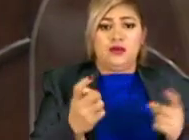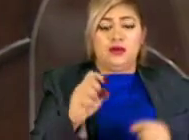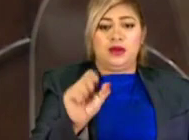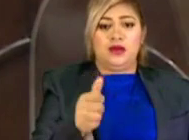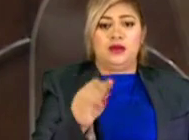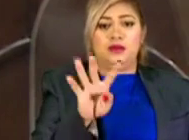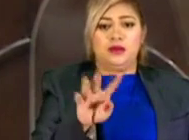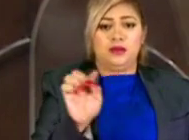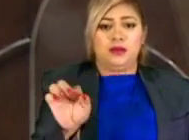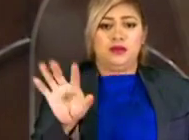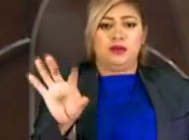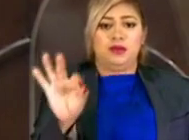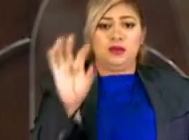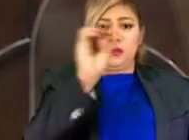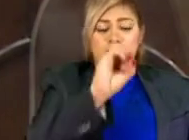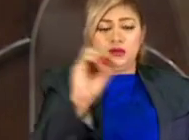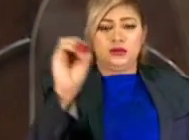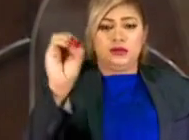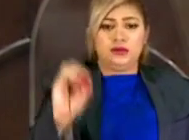14.9%,